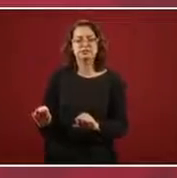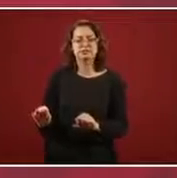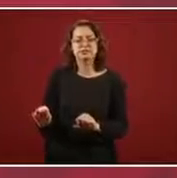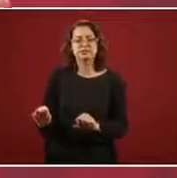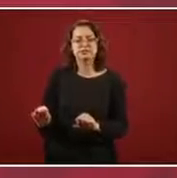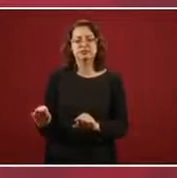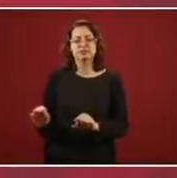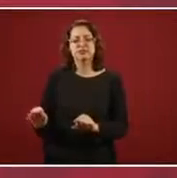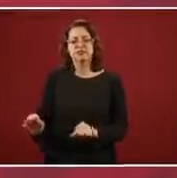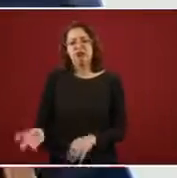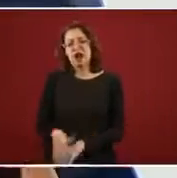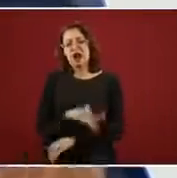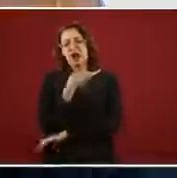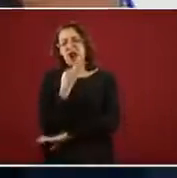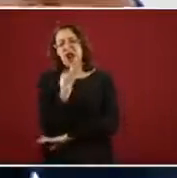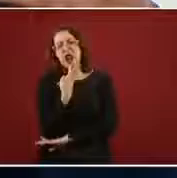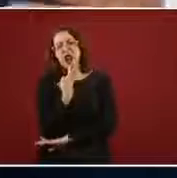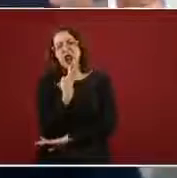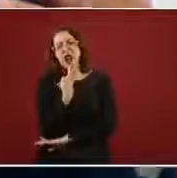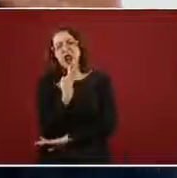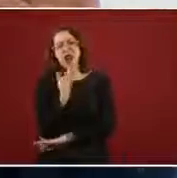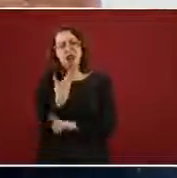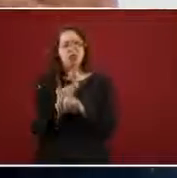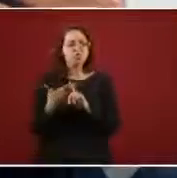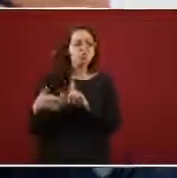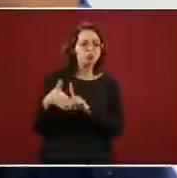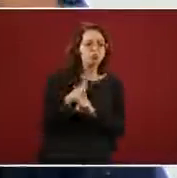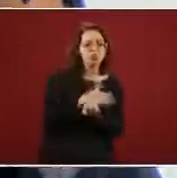con leguleyos para